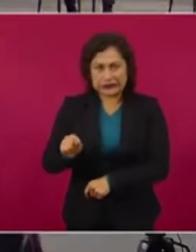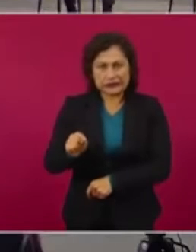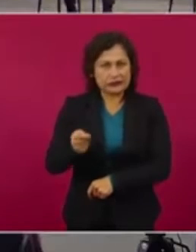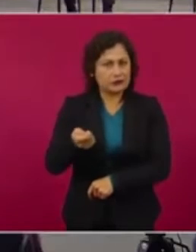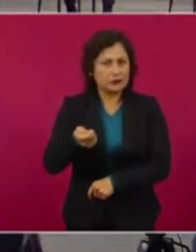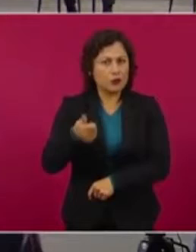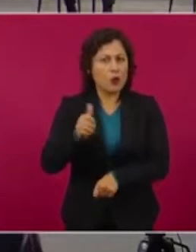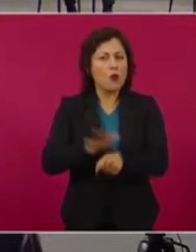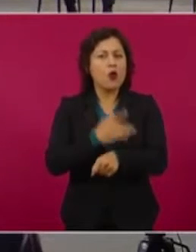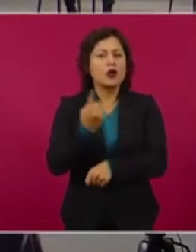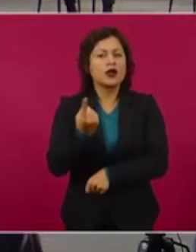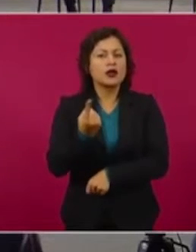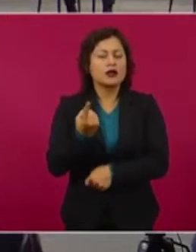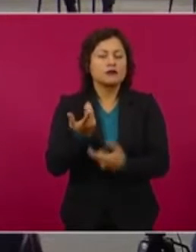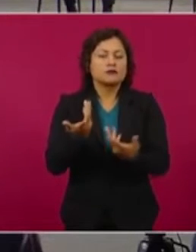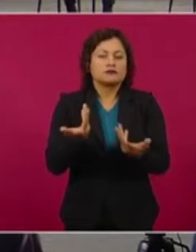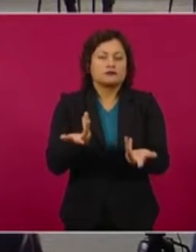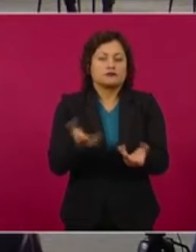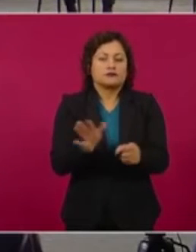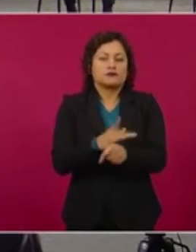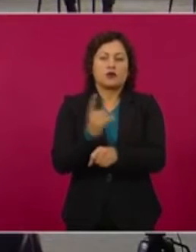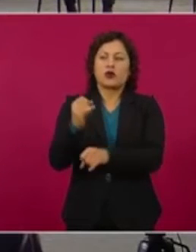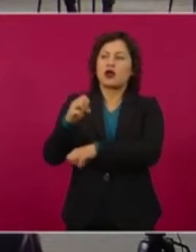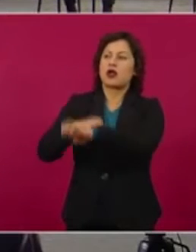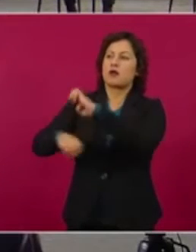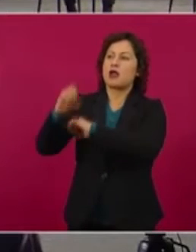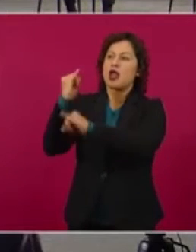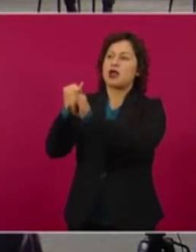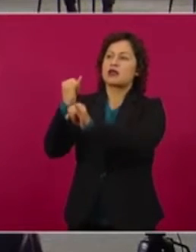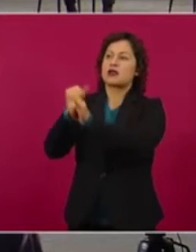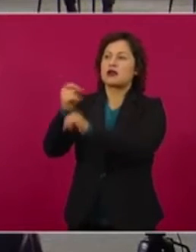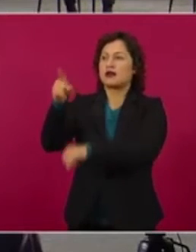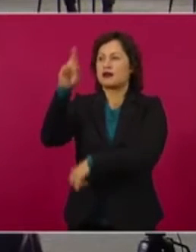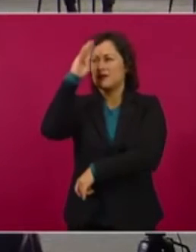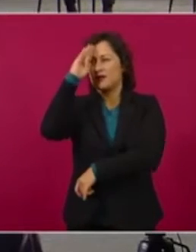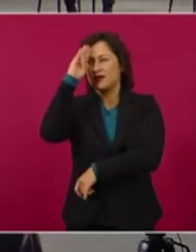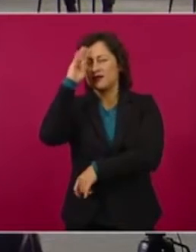Porque consideran que no es negocio.